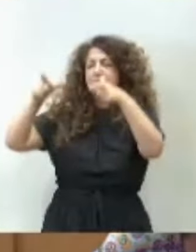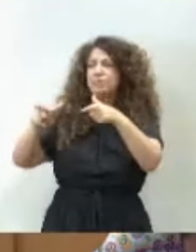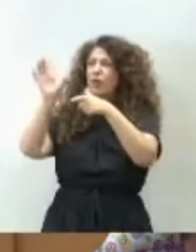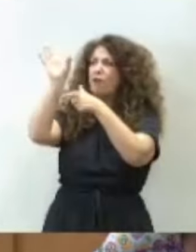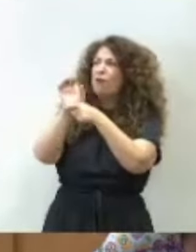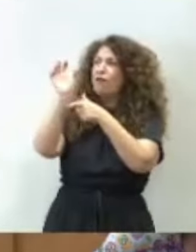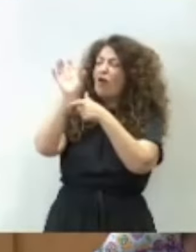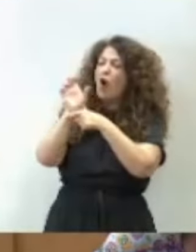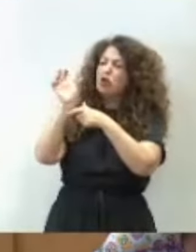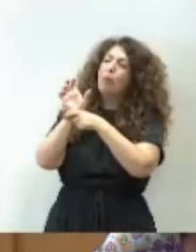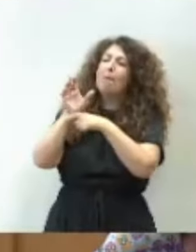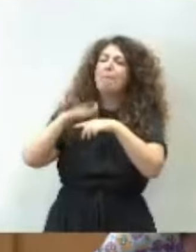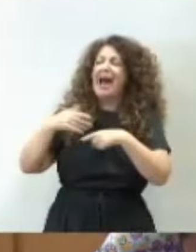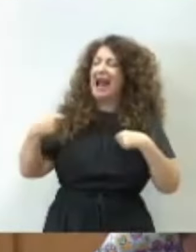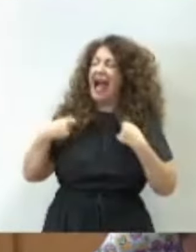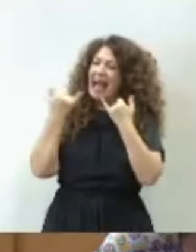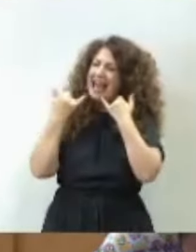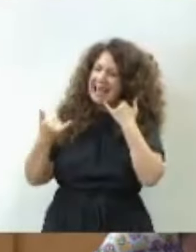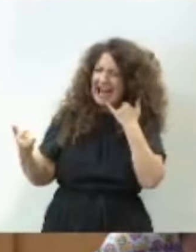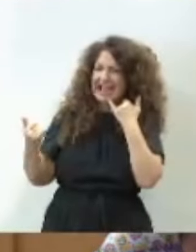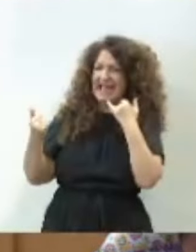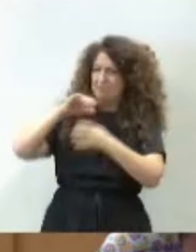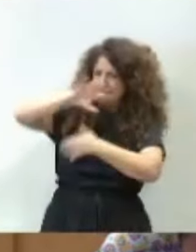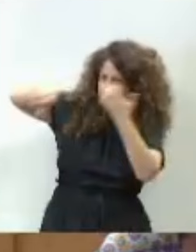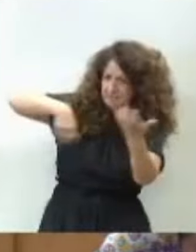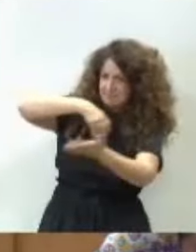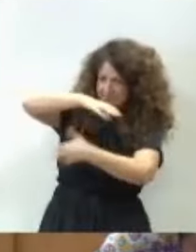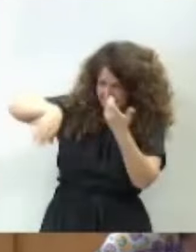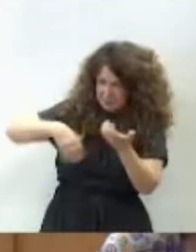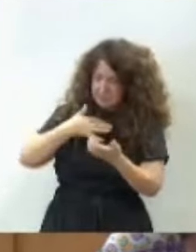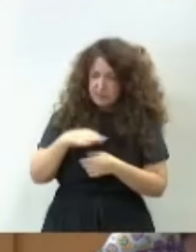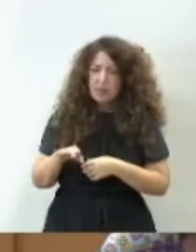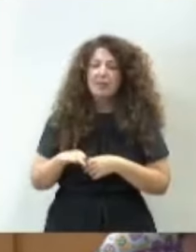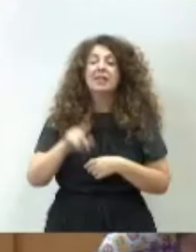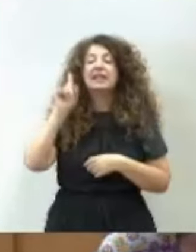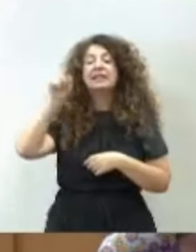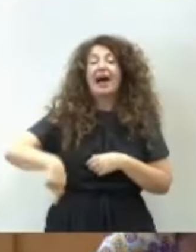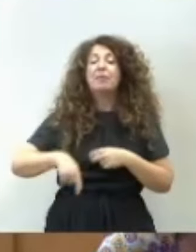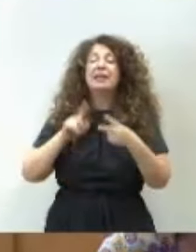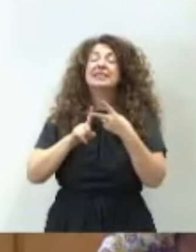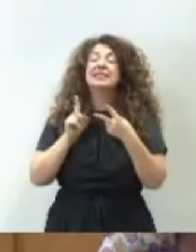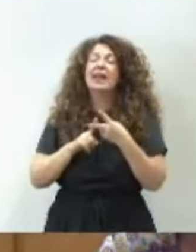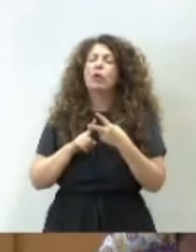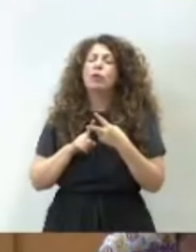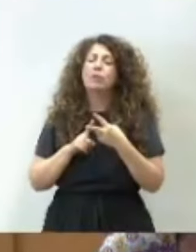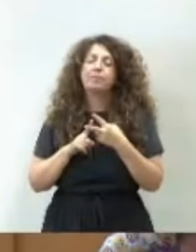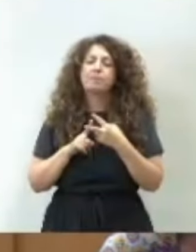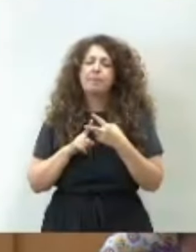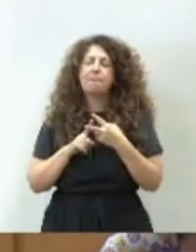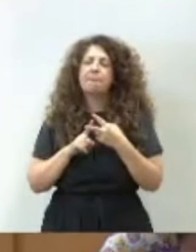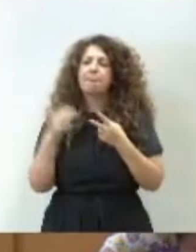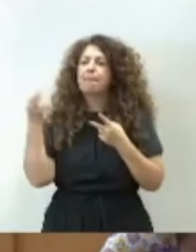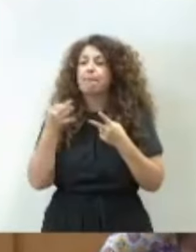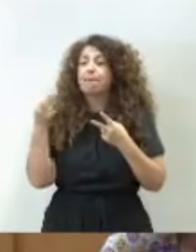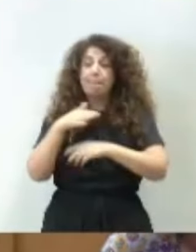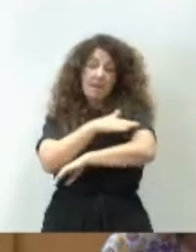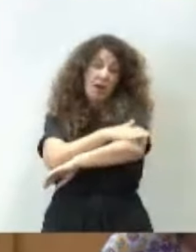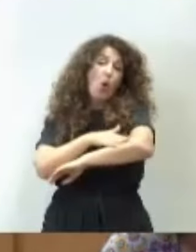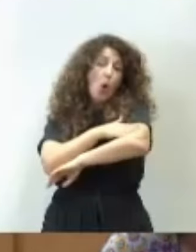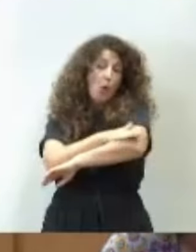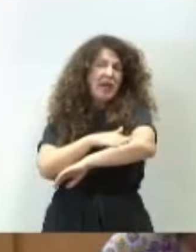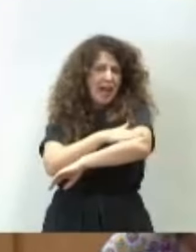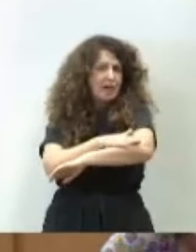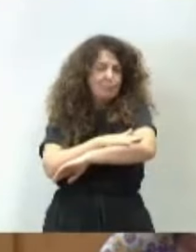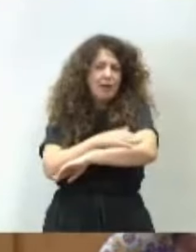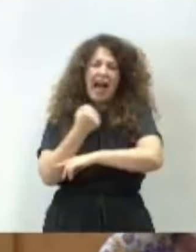el coste energético, y en segundo lugar, la puesta a disposición, como le decía antes, de la capacidad del Gobierno para apoyar